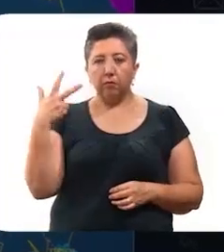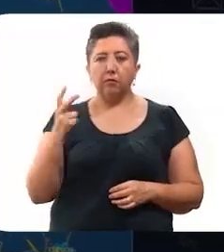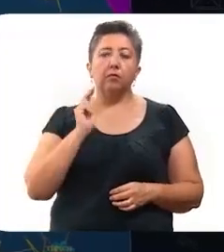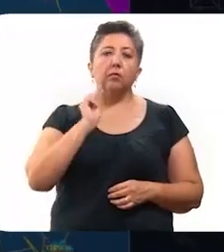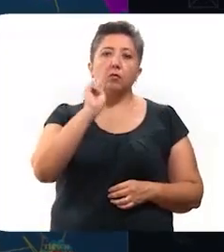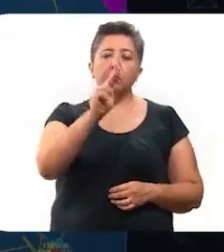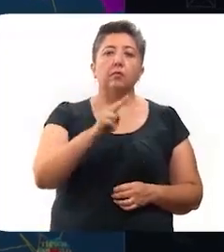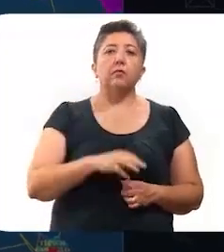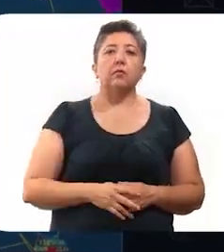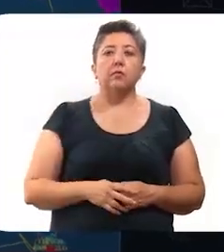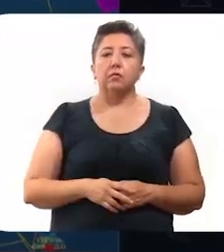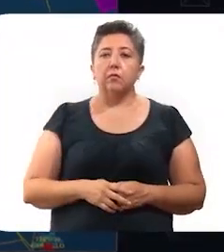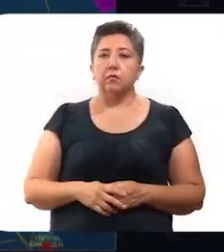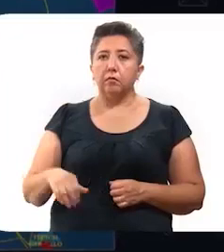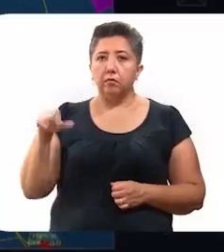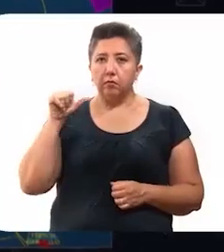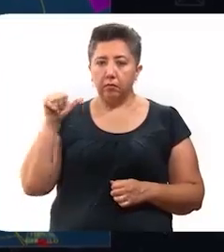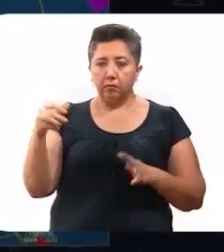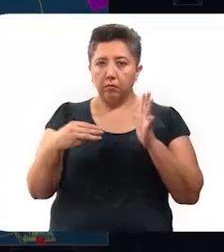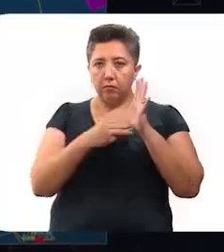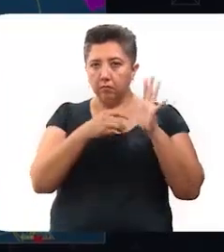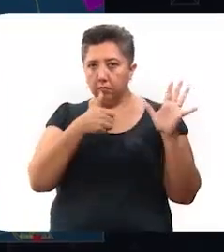17.578 en la zona norte,